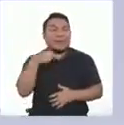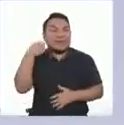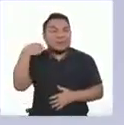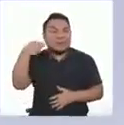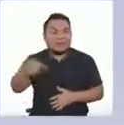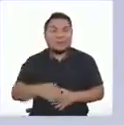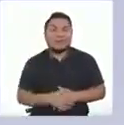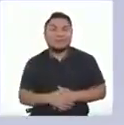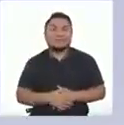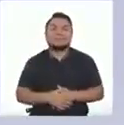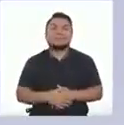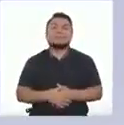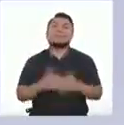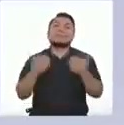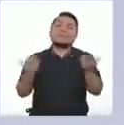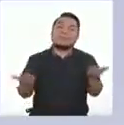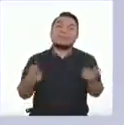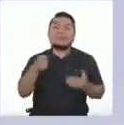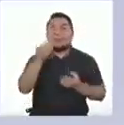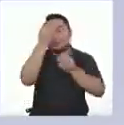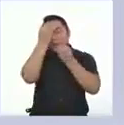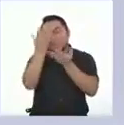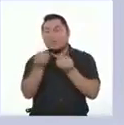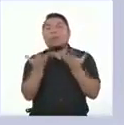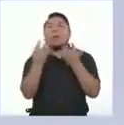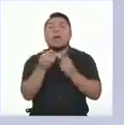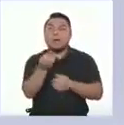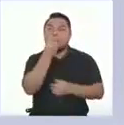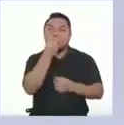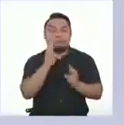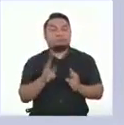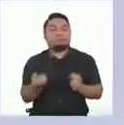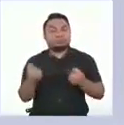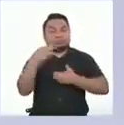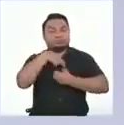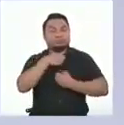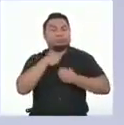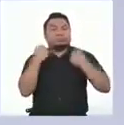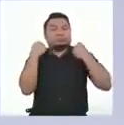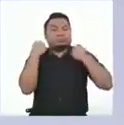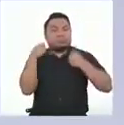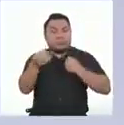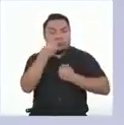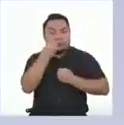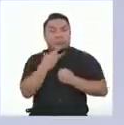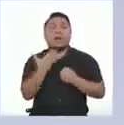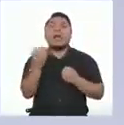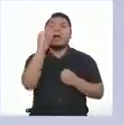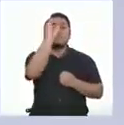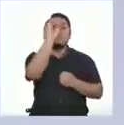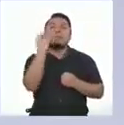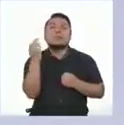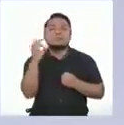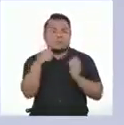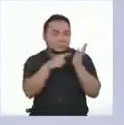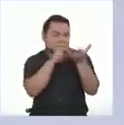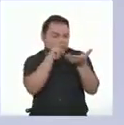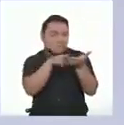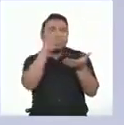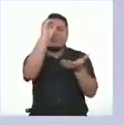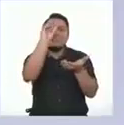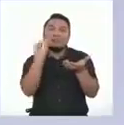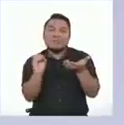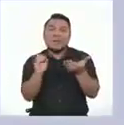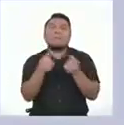diaria. Generalmente la información sobre el valor nutricional de los alimentos se expresa en porcentajes. ¿Pero quién nos podrá